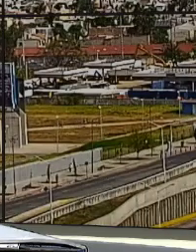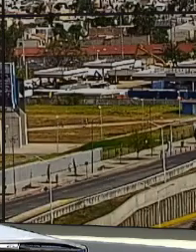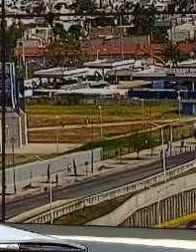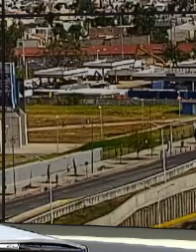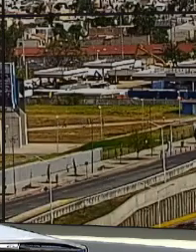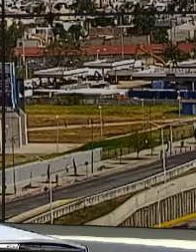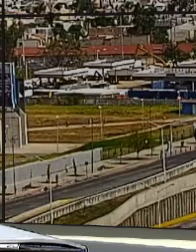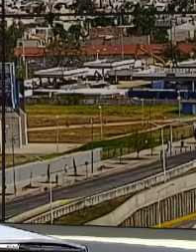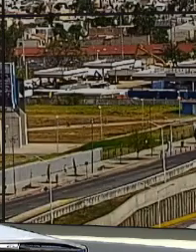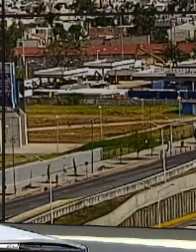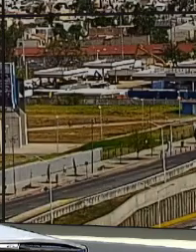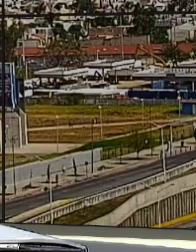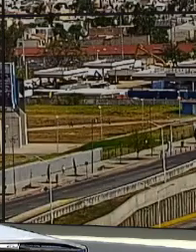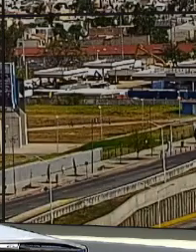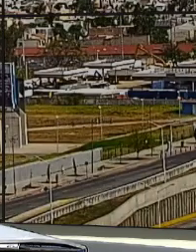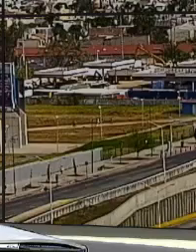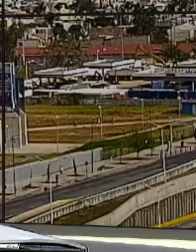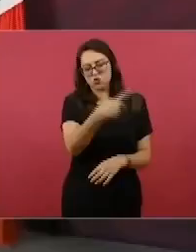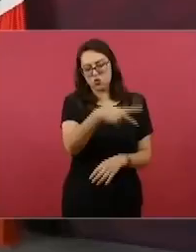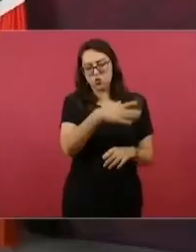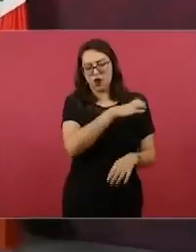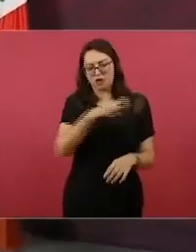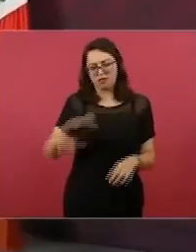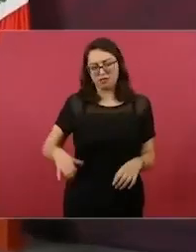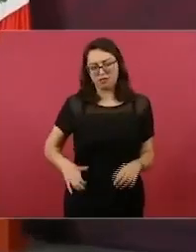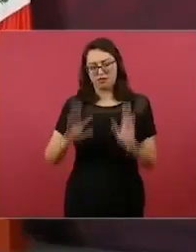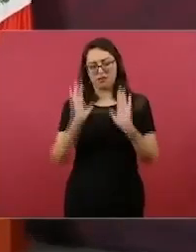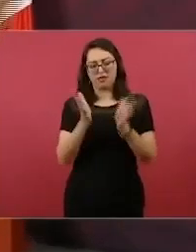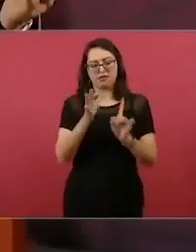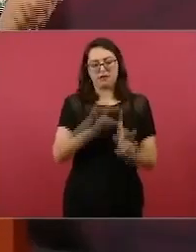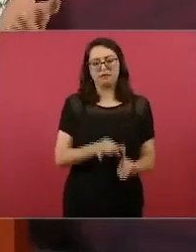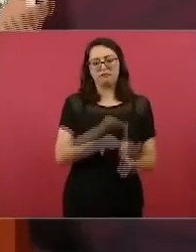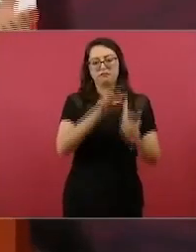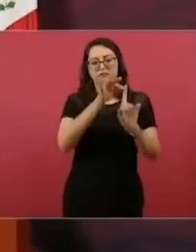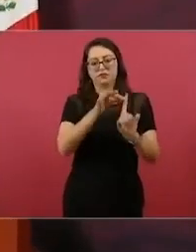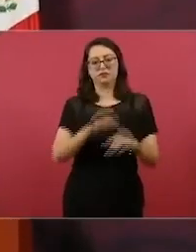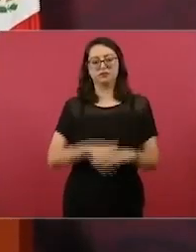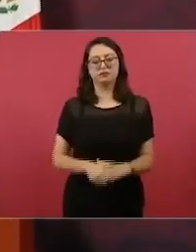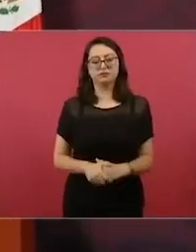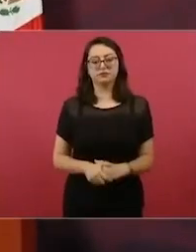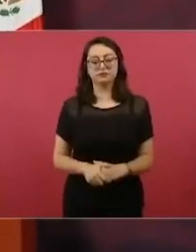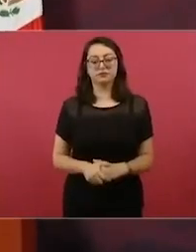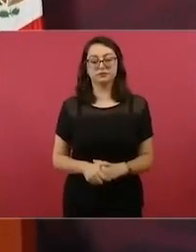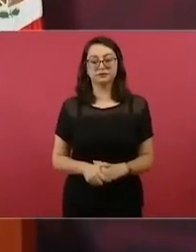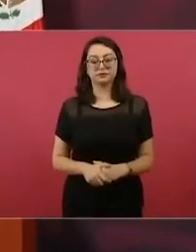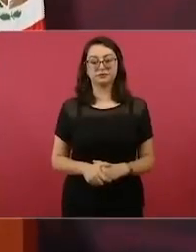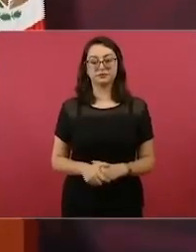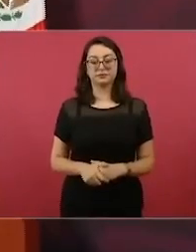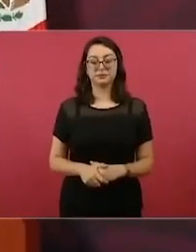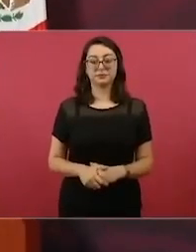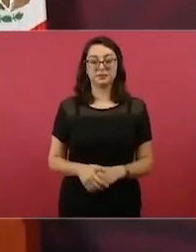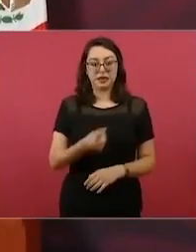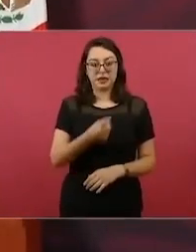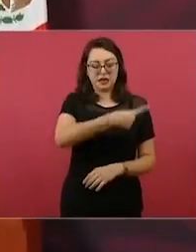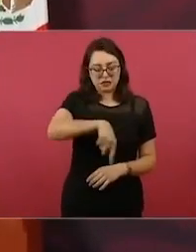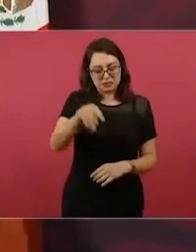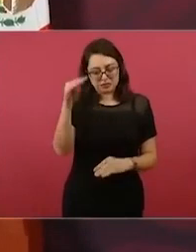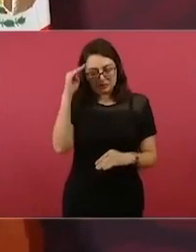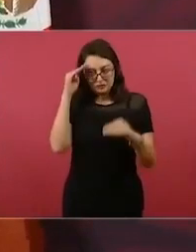debido proceso, etcétera, que pudiéramos dar con la verdad de este asunto. Creo que no. Ahorita lo que nos